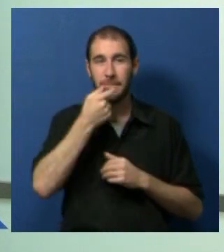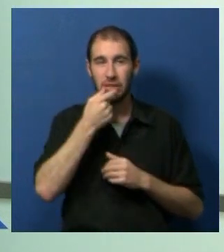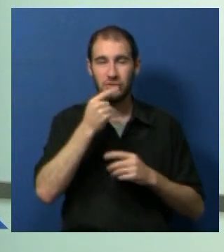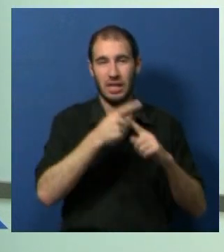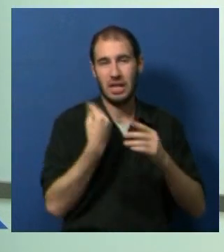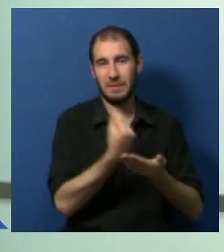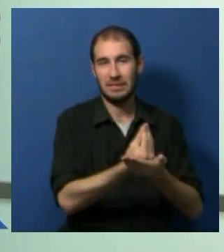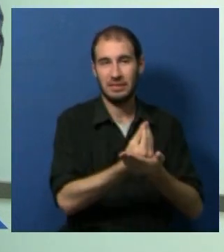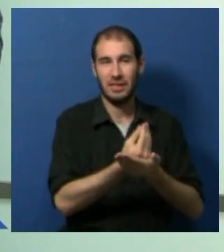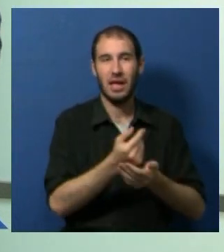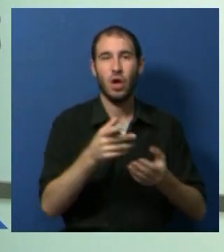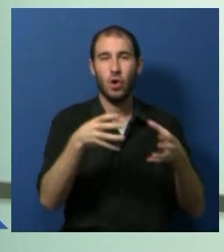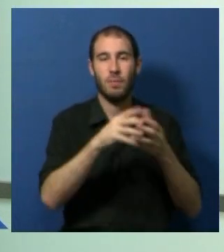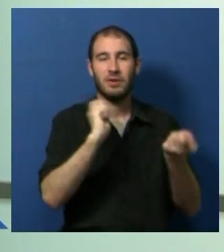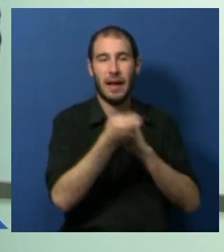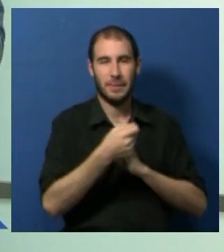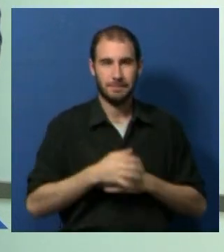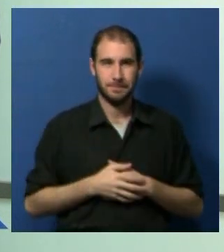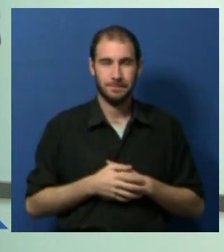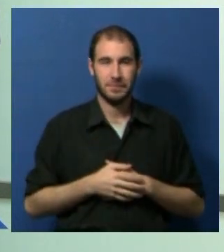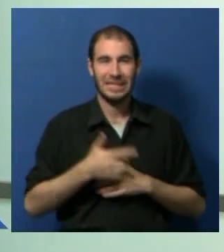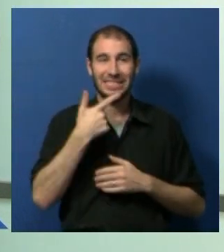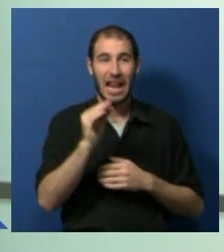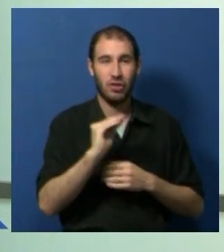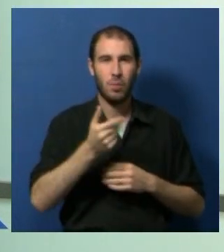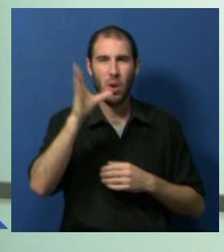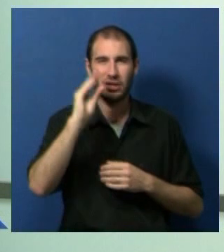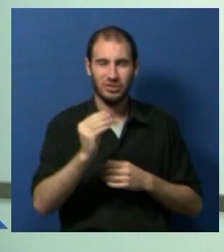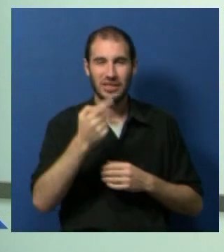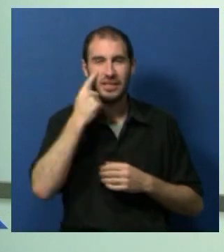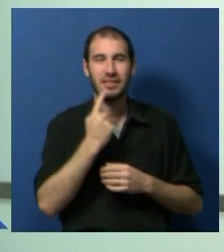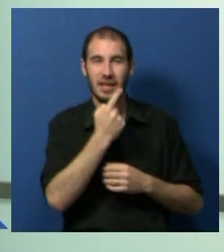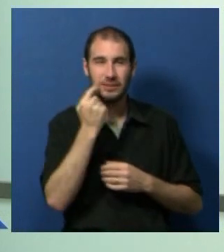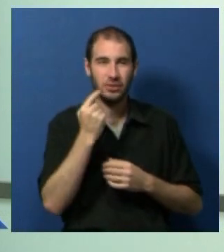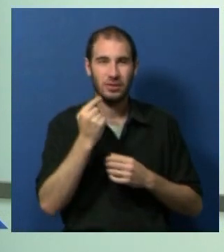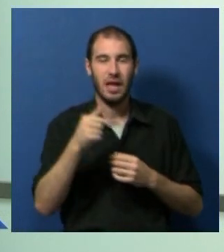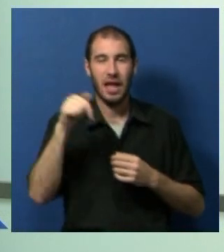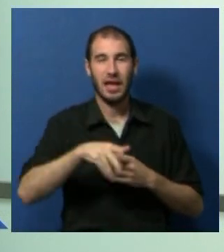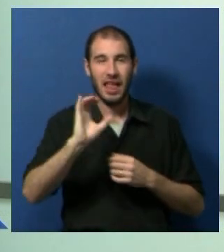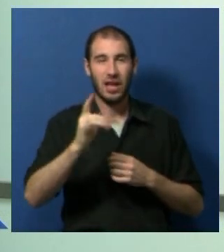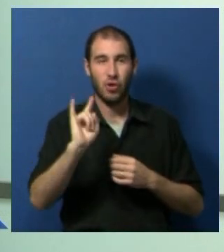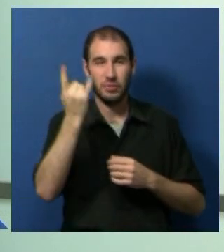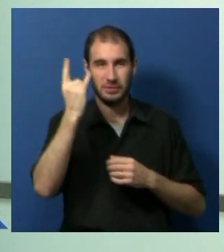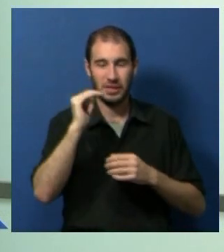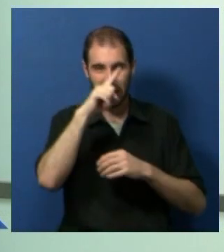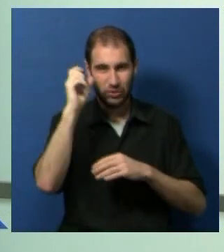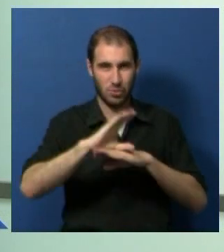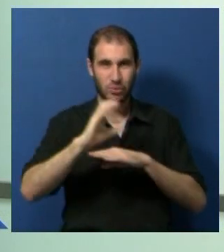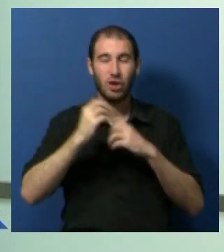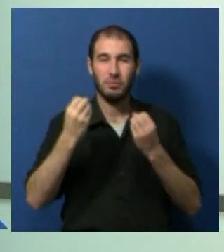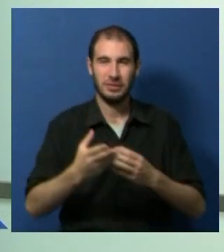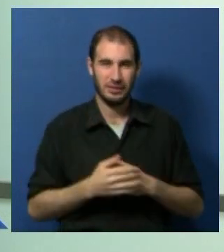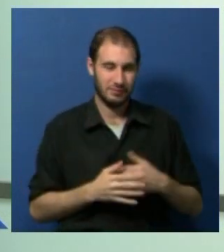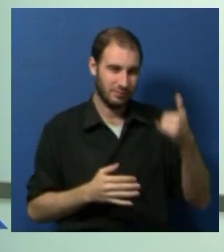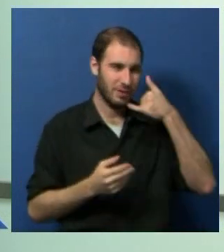y representando al Frente Cambiemos. Senador Cobos, buenas noches. Ignacio Esteller lo saluda aquí en el canal de la Universidad Nacional de Cuyo. ¿Cómo le